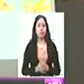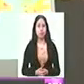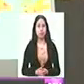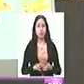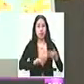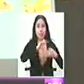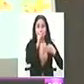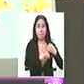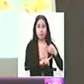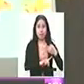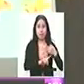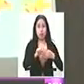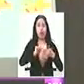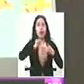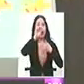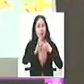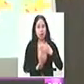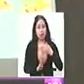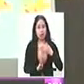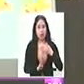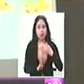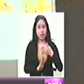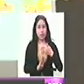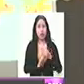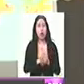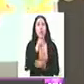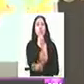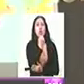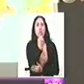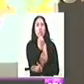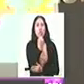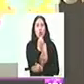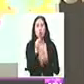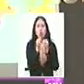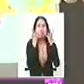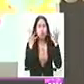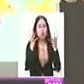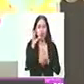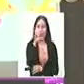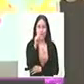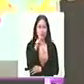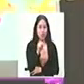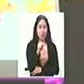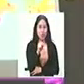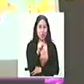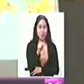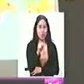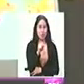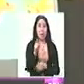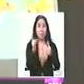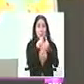marzo, abril, todavía los puntitos rojos no eran muy visibles, donde ya se